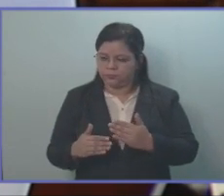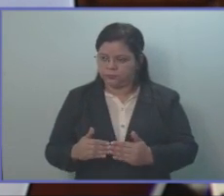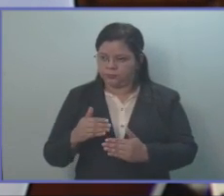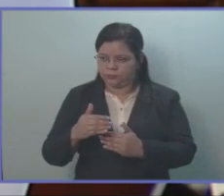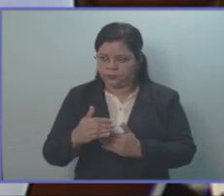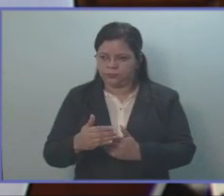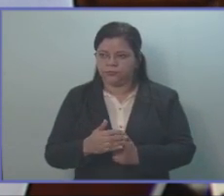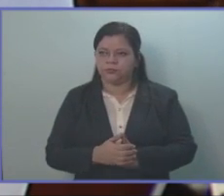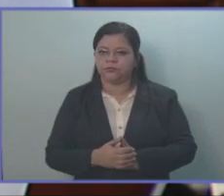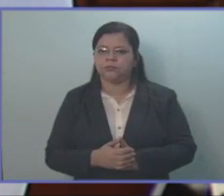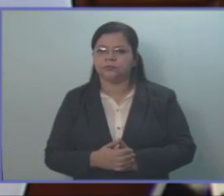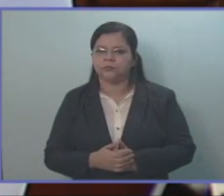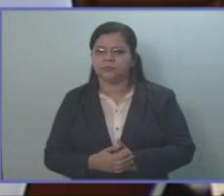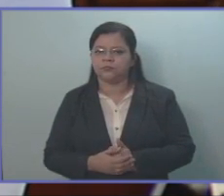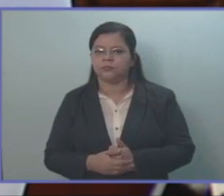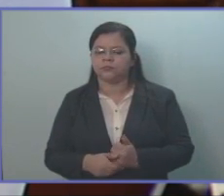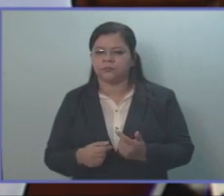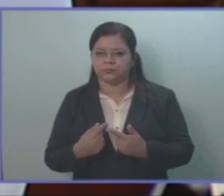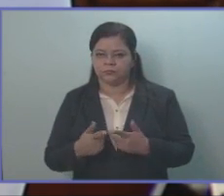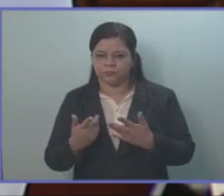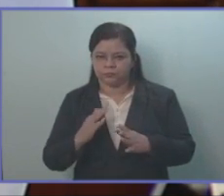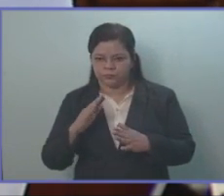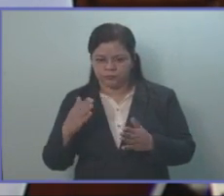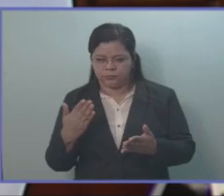al interno,